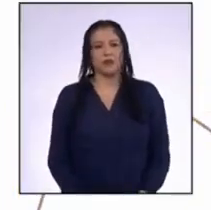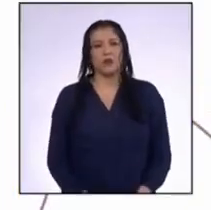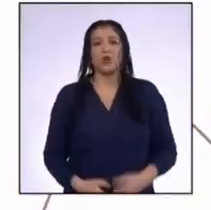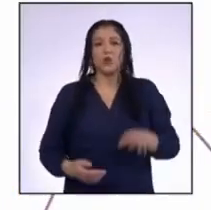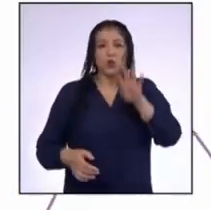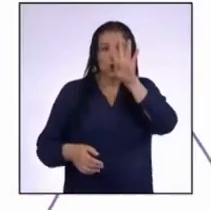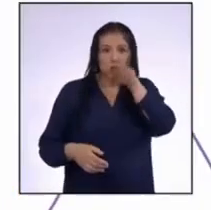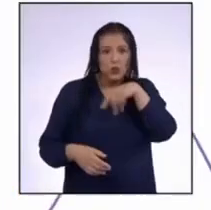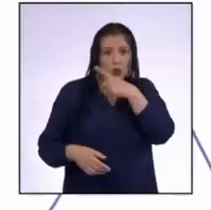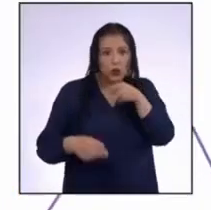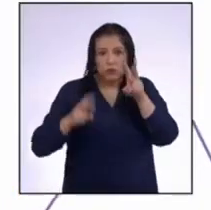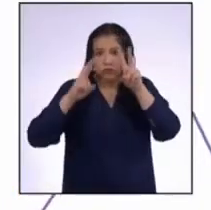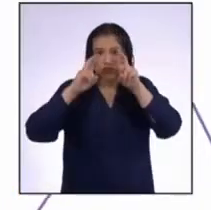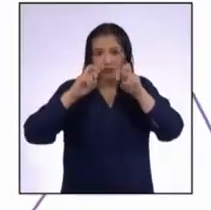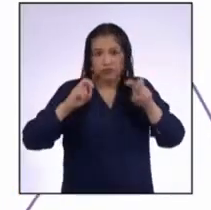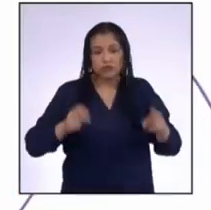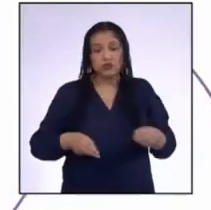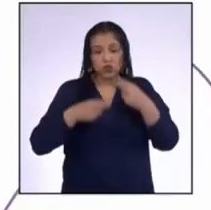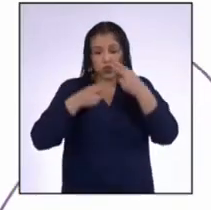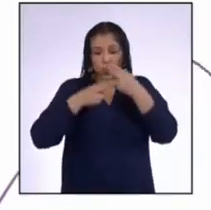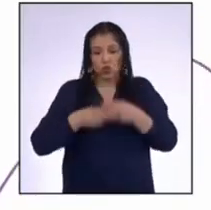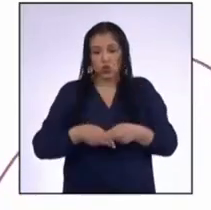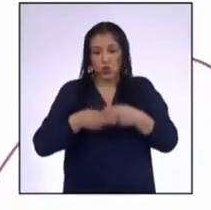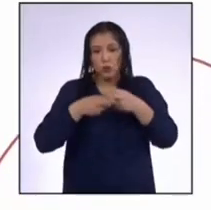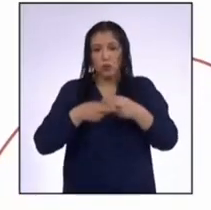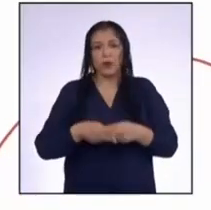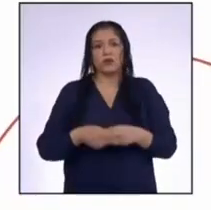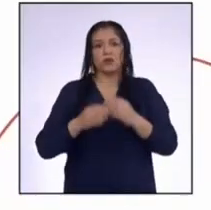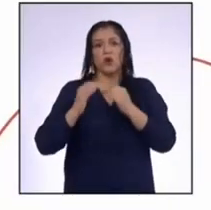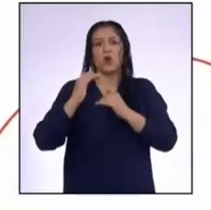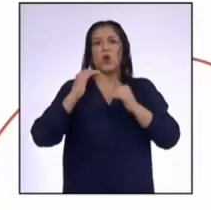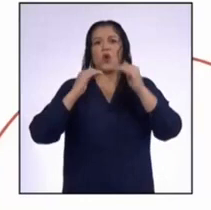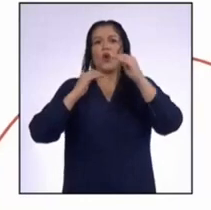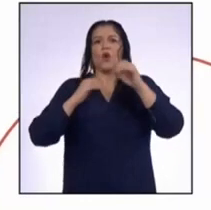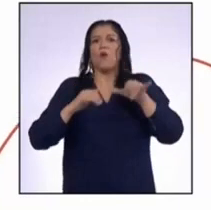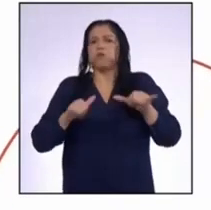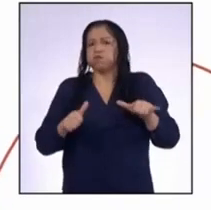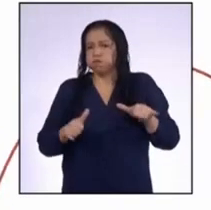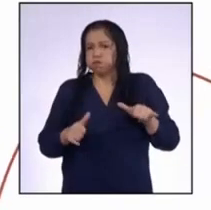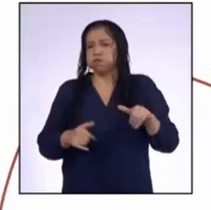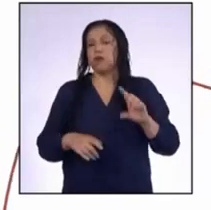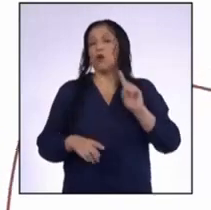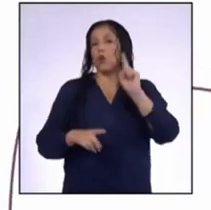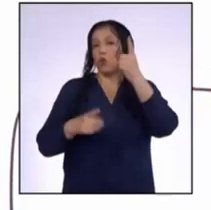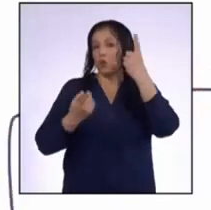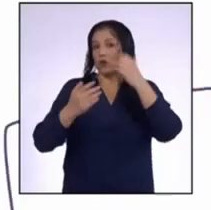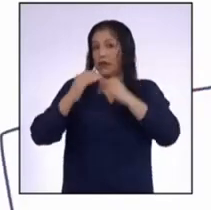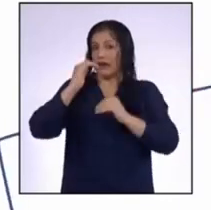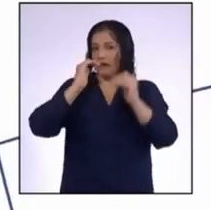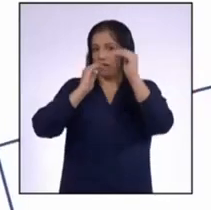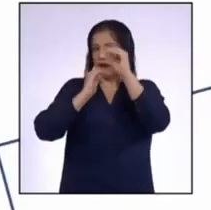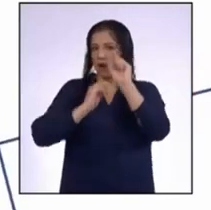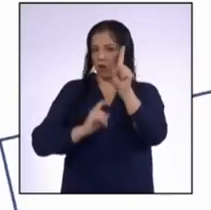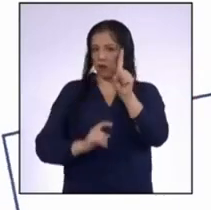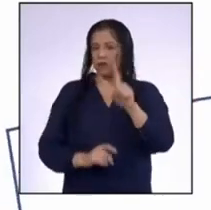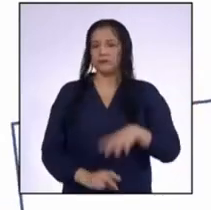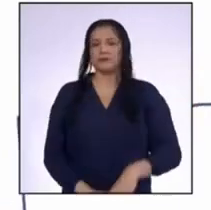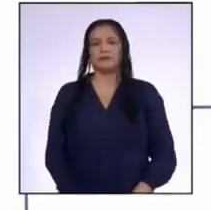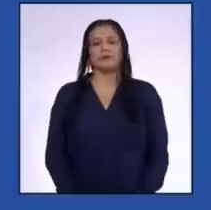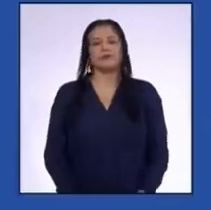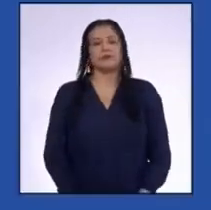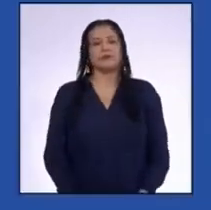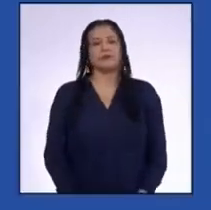Lo que indica que su peso se encuentra en el nivel obesidad de clase 1.